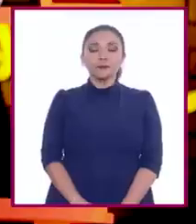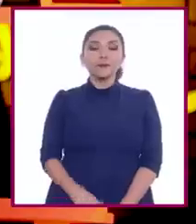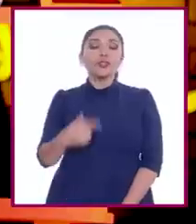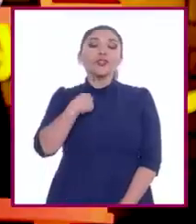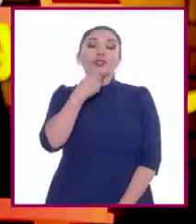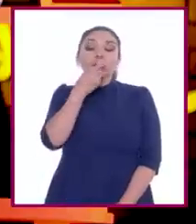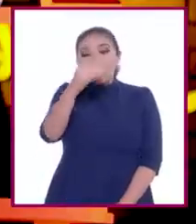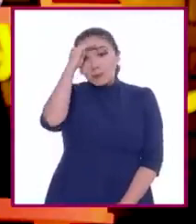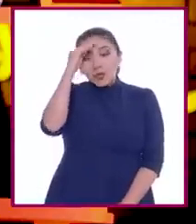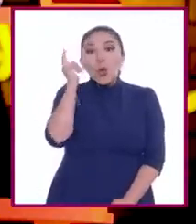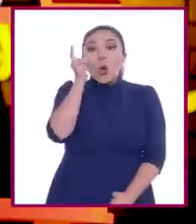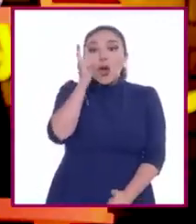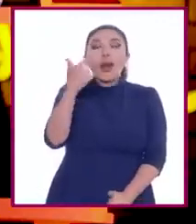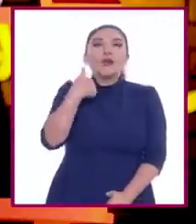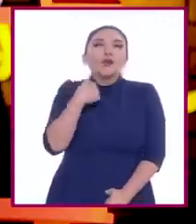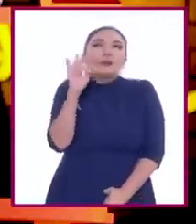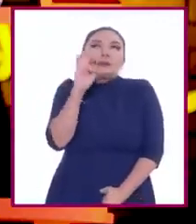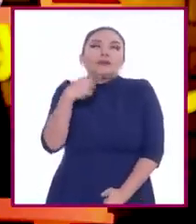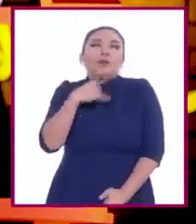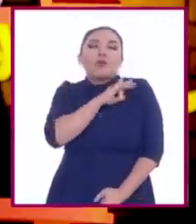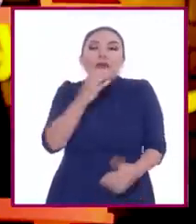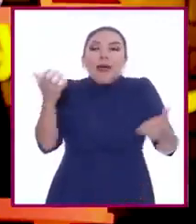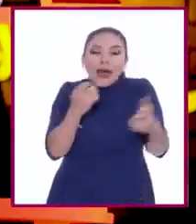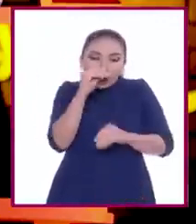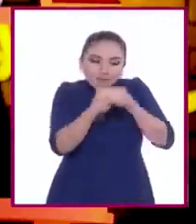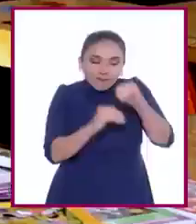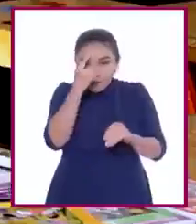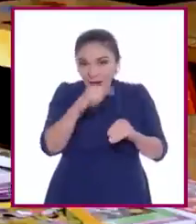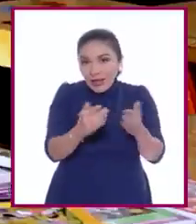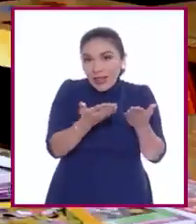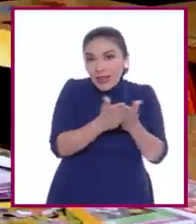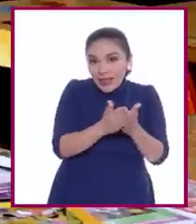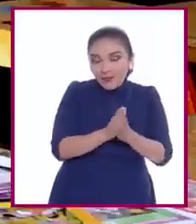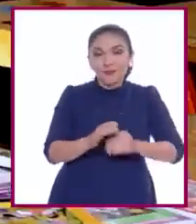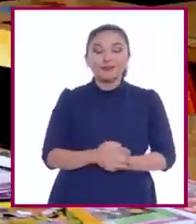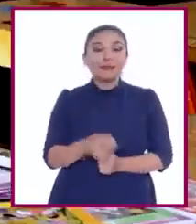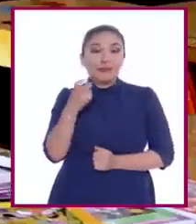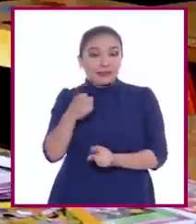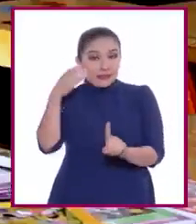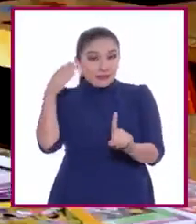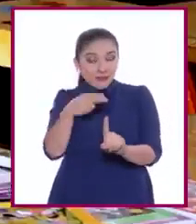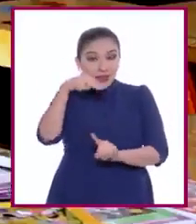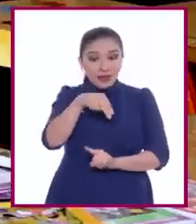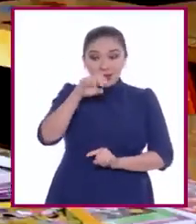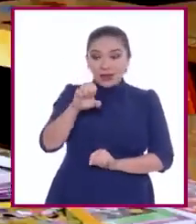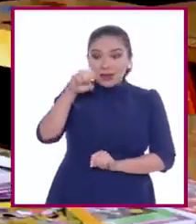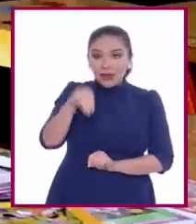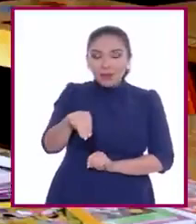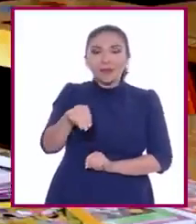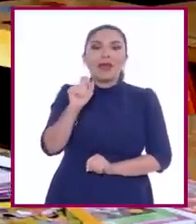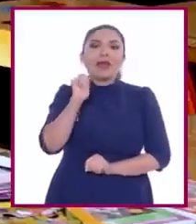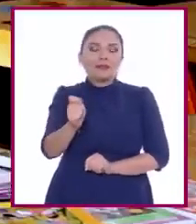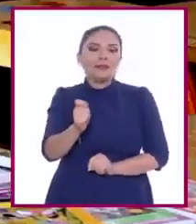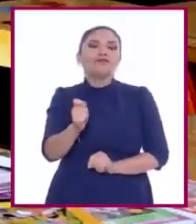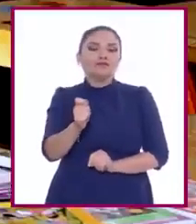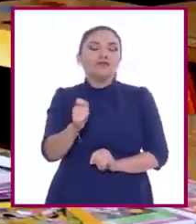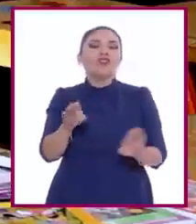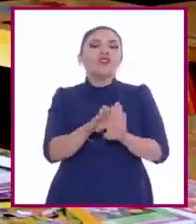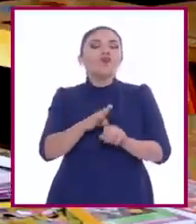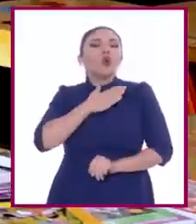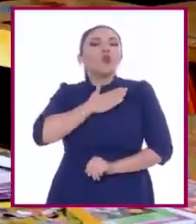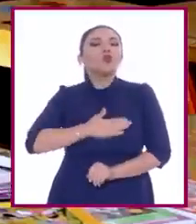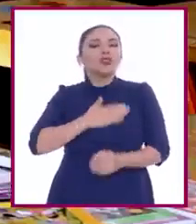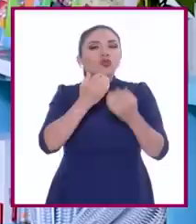cuando era niño, pues decía yo, ojalá algún día pueda yo participar en la elaboración de estos libros. El enfoque de la nueva escuela mexicana es un ejercicio